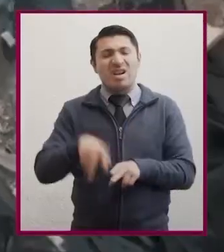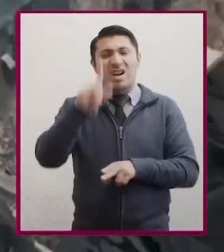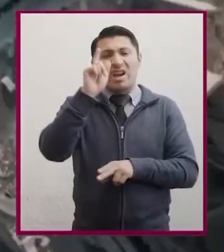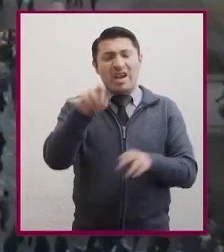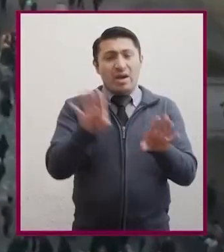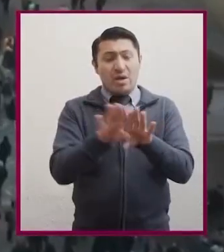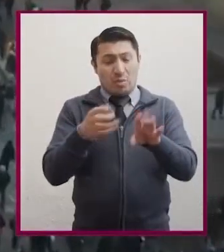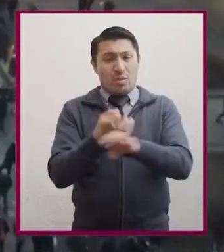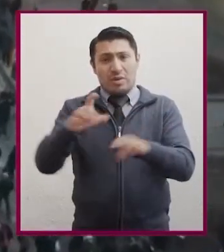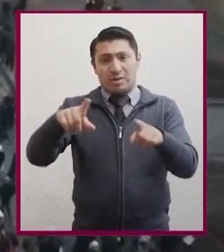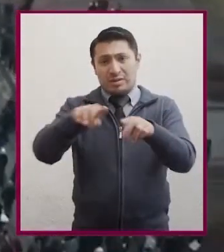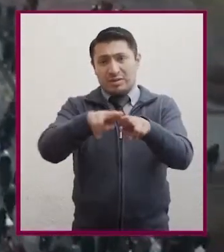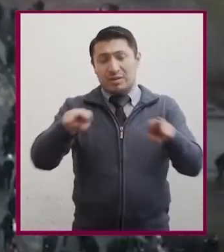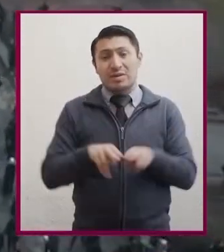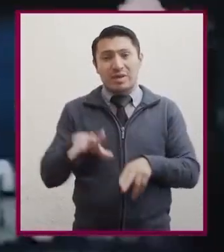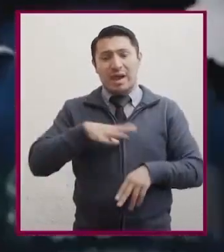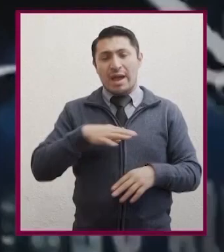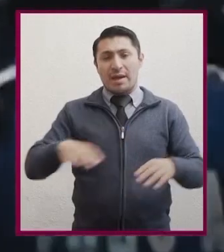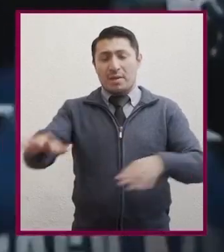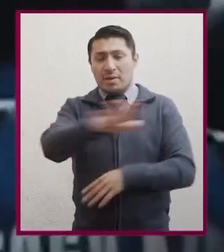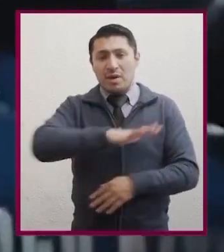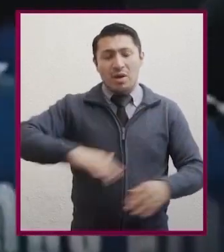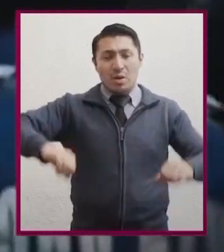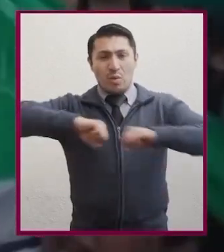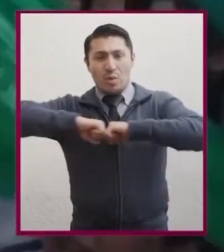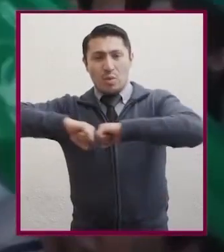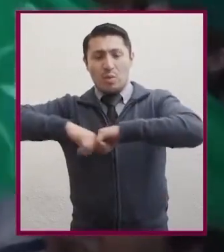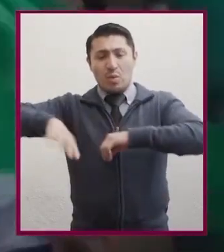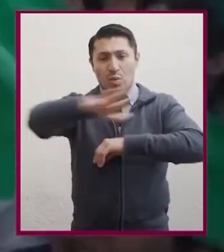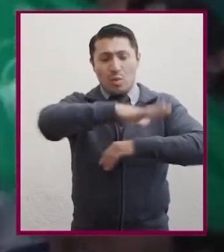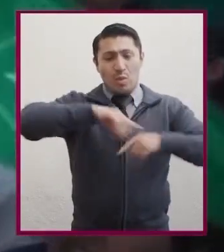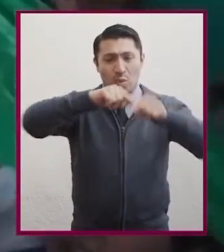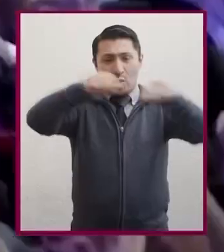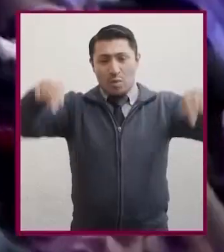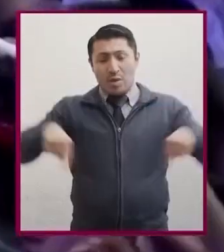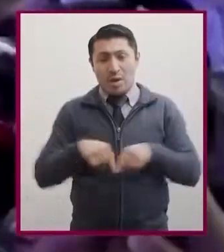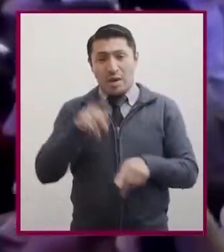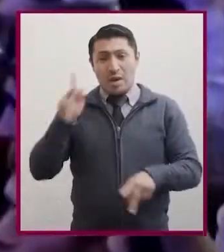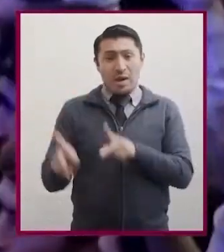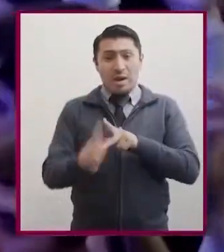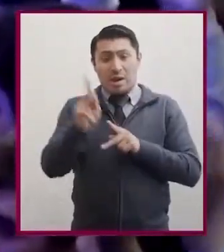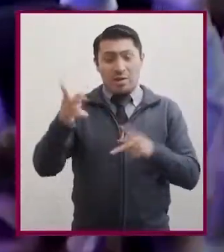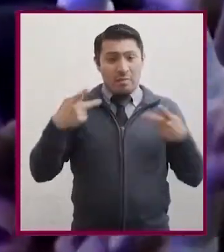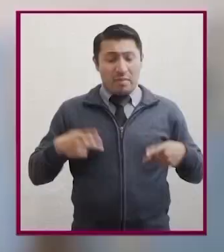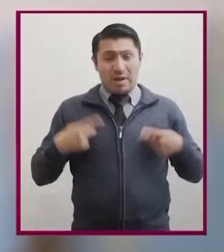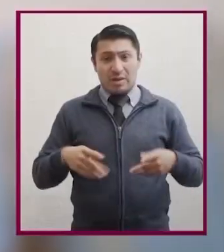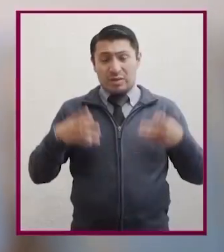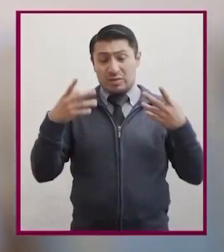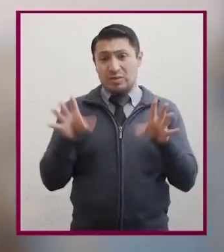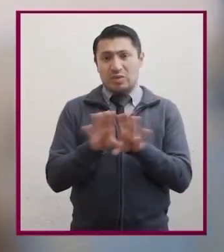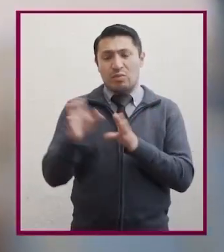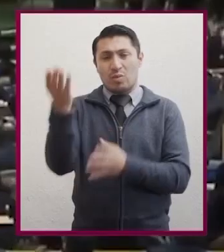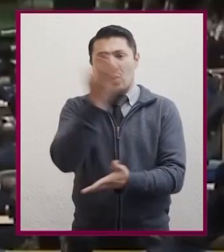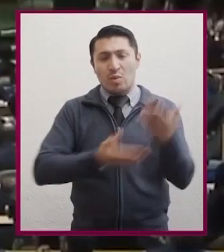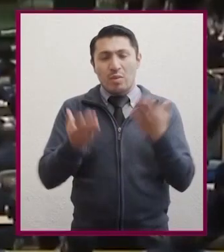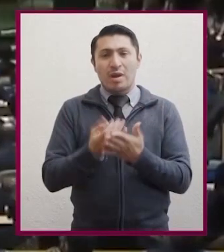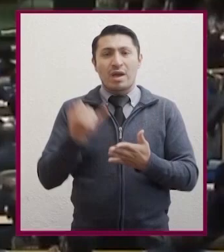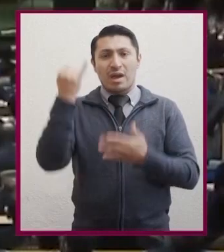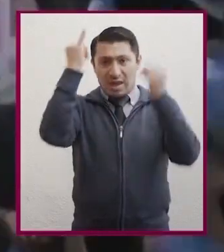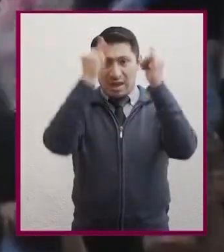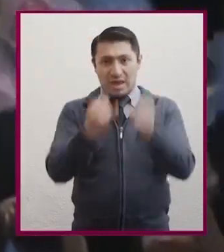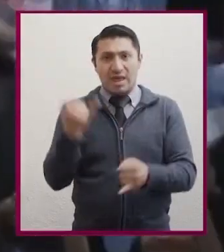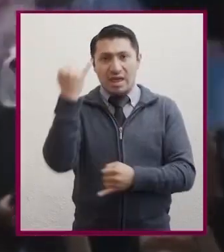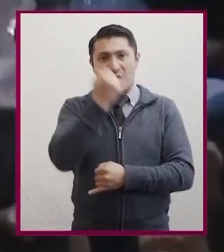nacional tiene su propio territorio, fronteras que lo delimitan, una población que dice compartir una identidad, lengua, historia,